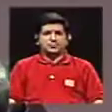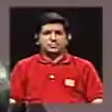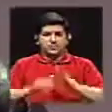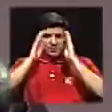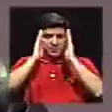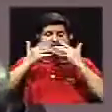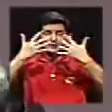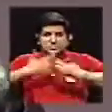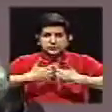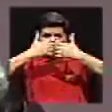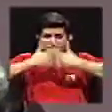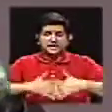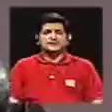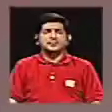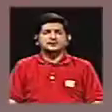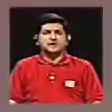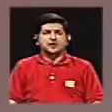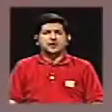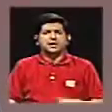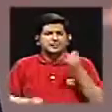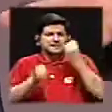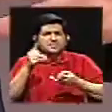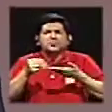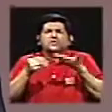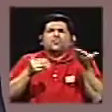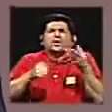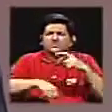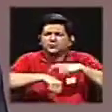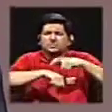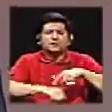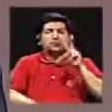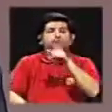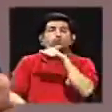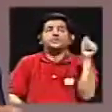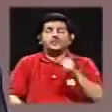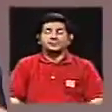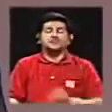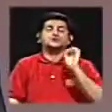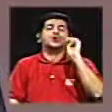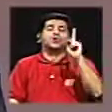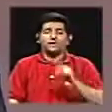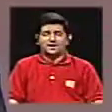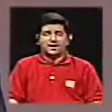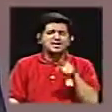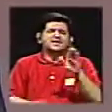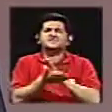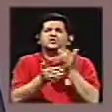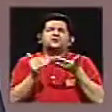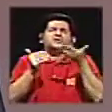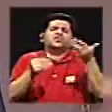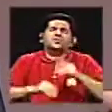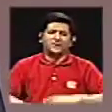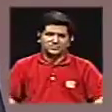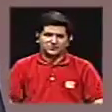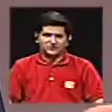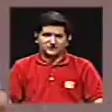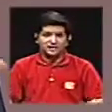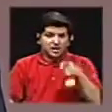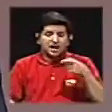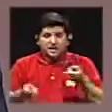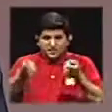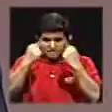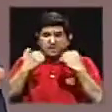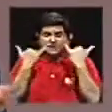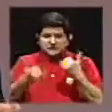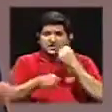sector empresarial. ¿Cuánto es acaba? Acaba dos meses. Ok, ¿y de cuándo es este documento? Bueno, él viene trabajando en